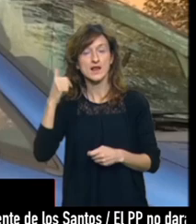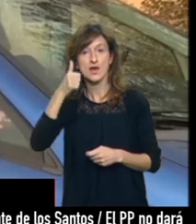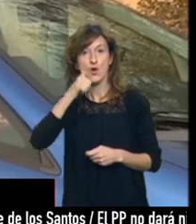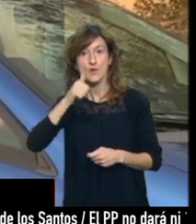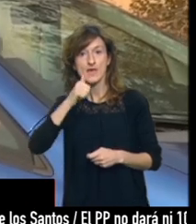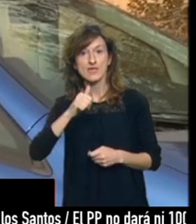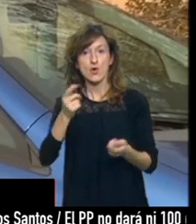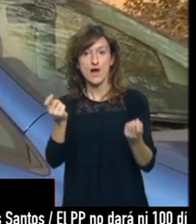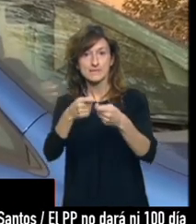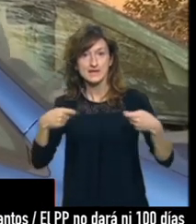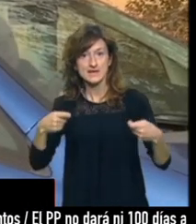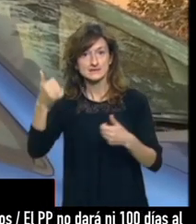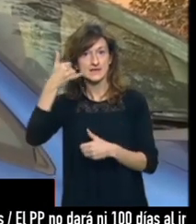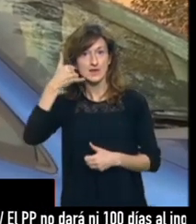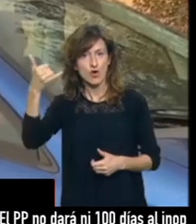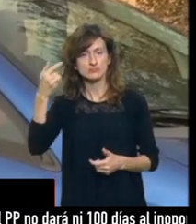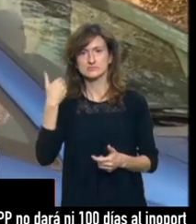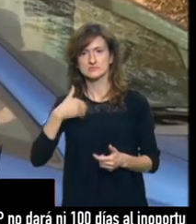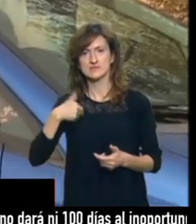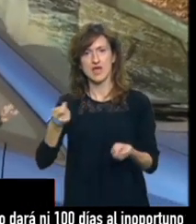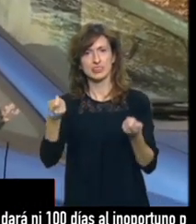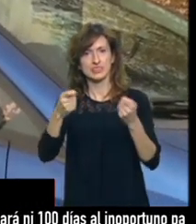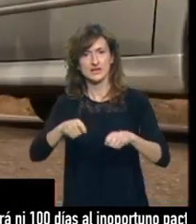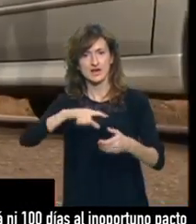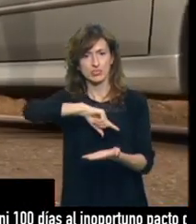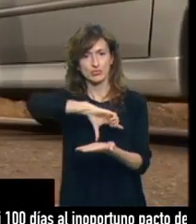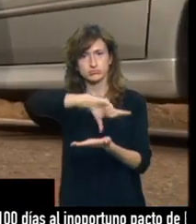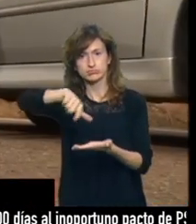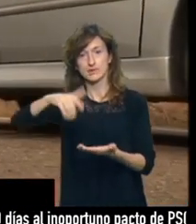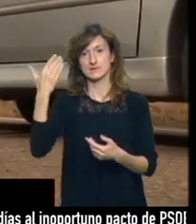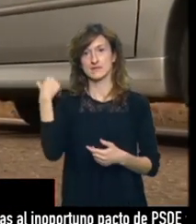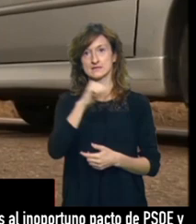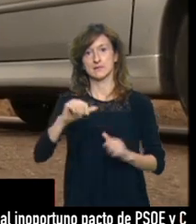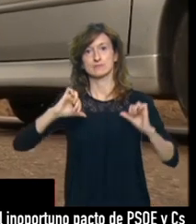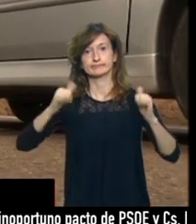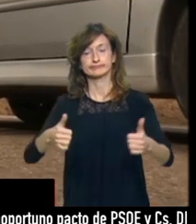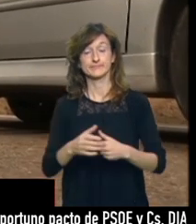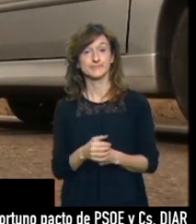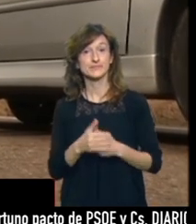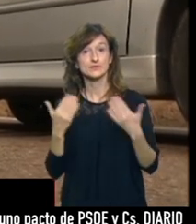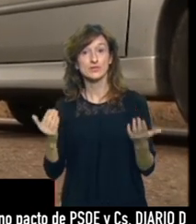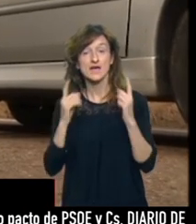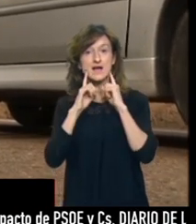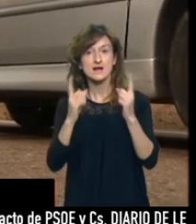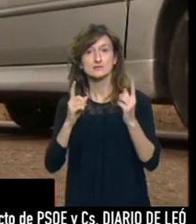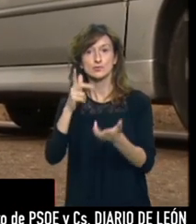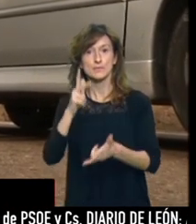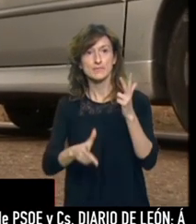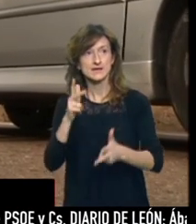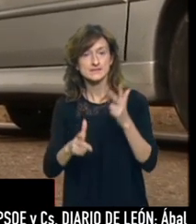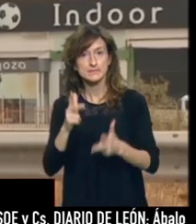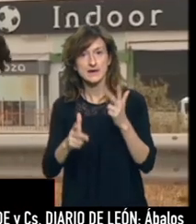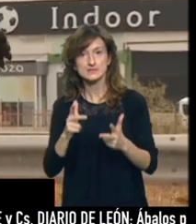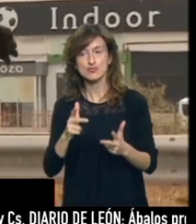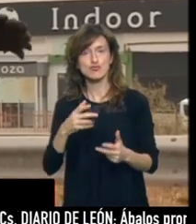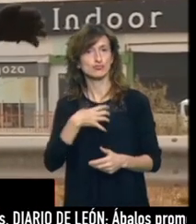Gijón y Avilés en el Principado ya llevaban confinadas perimetralmente desde la semana pasada. En el caso del País Vasco tampoco se